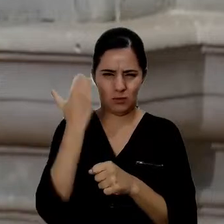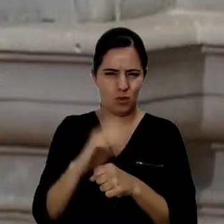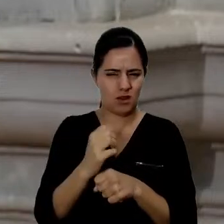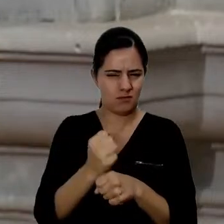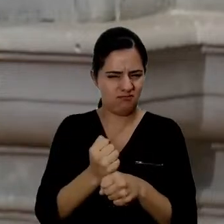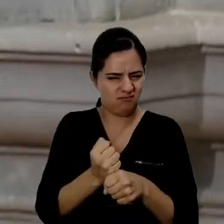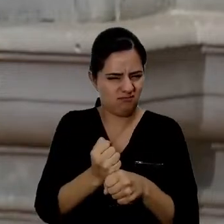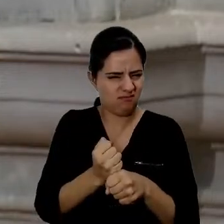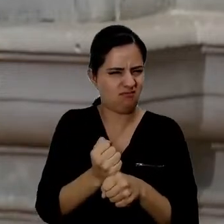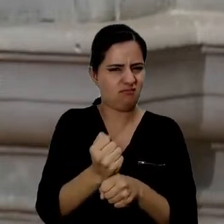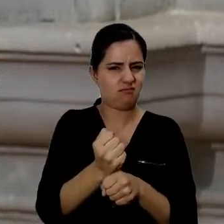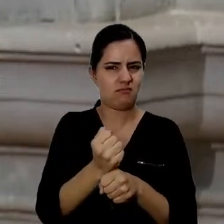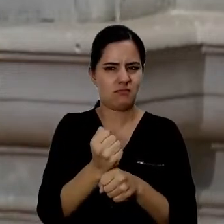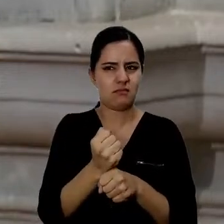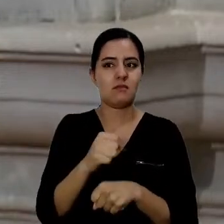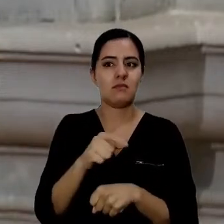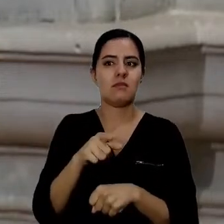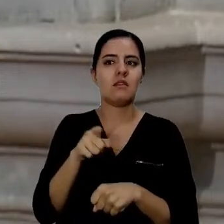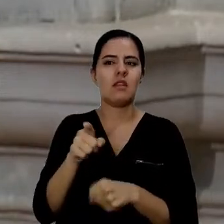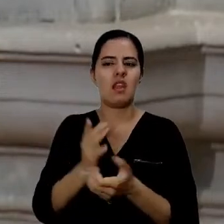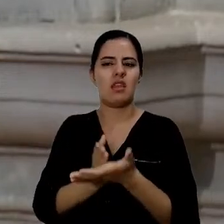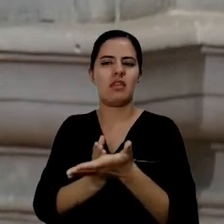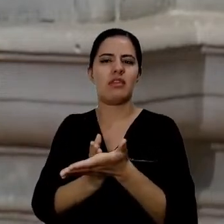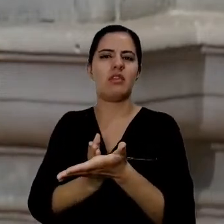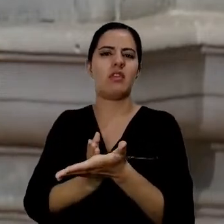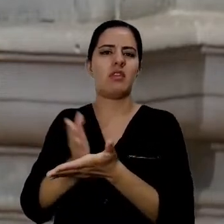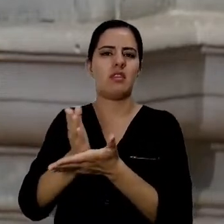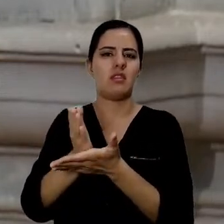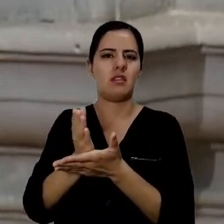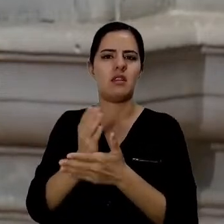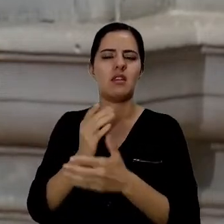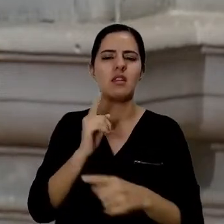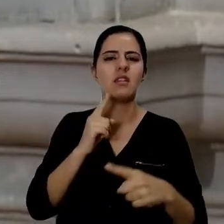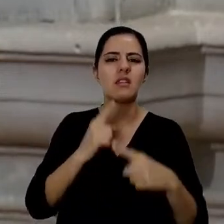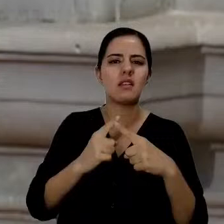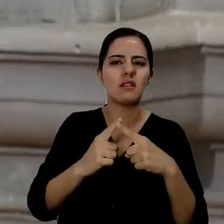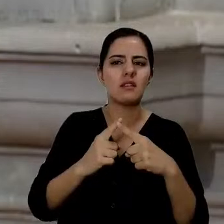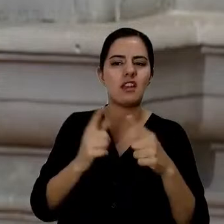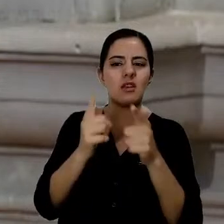su espacio en el mundo criminal, los Zetas.